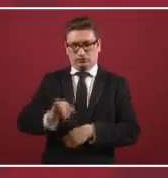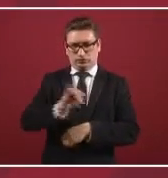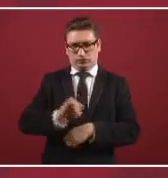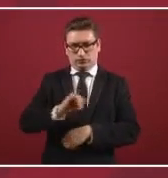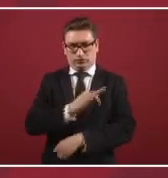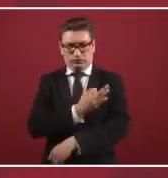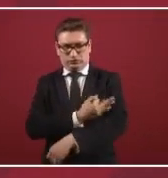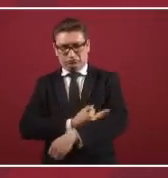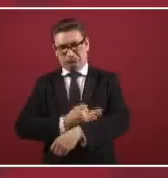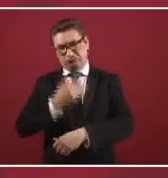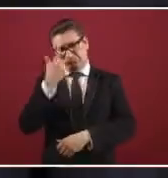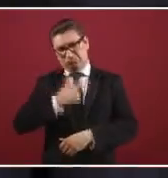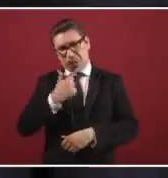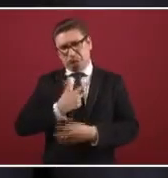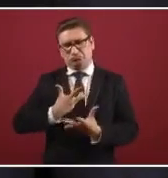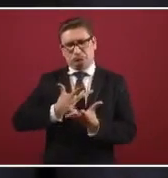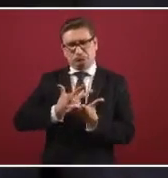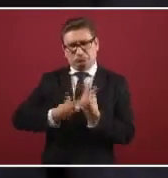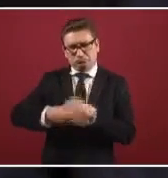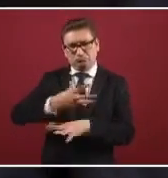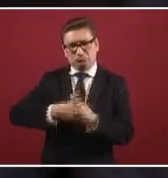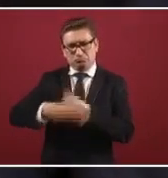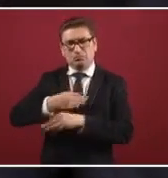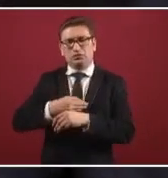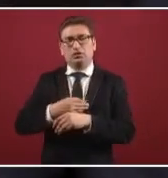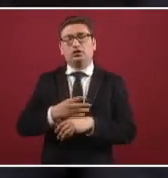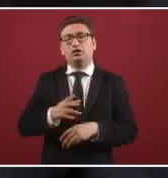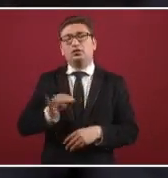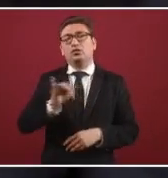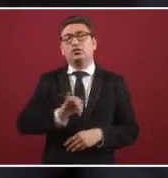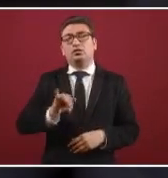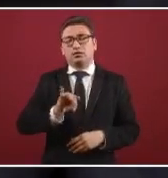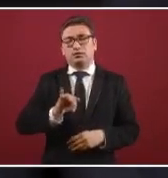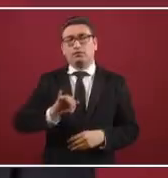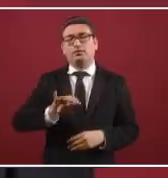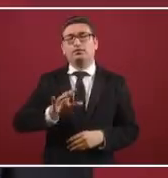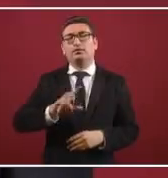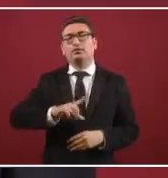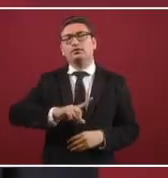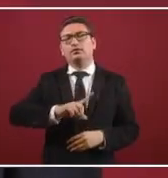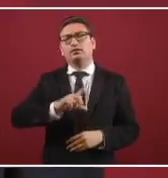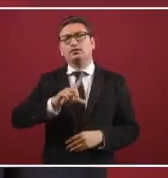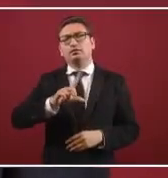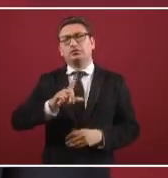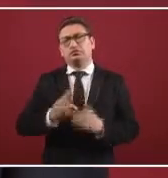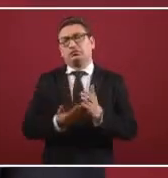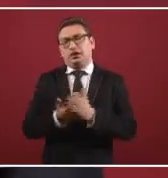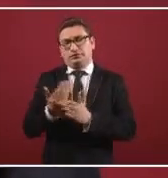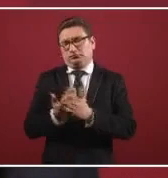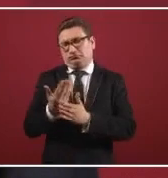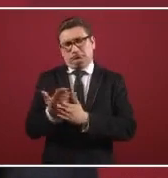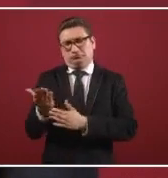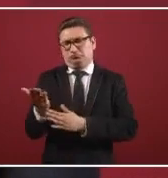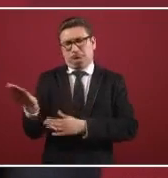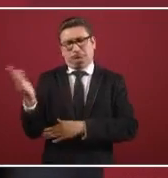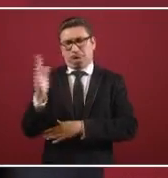la tarde-noche. Desde luego el jueves vamos a estar toda la mañana